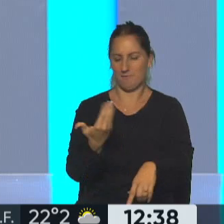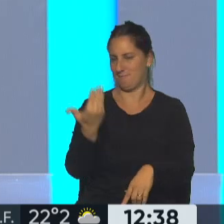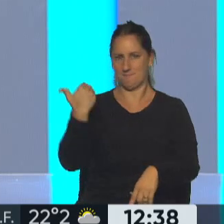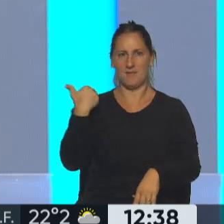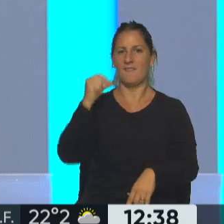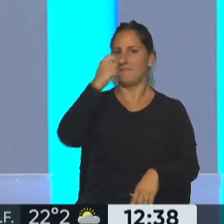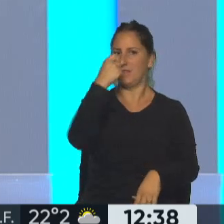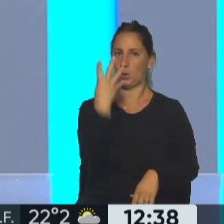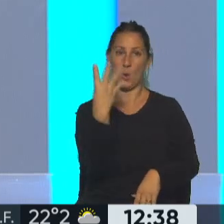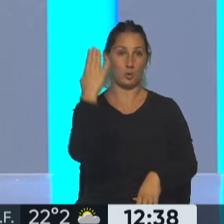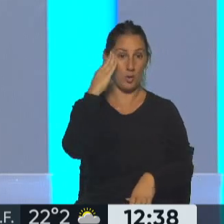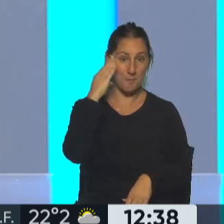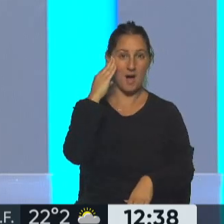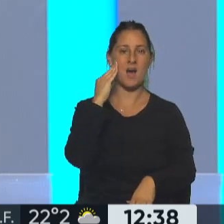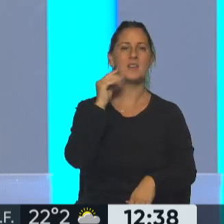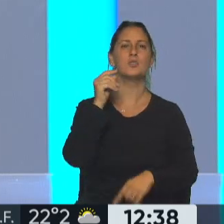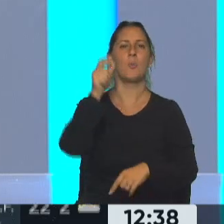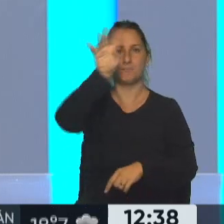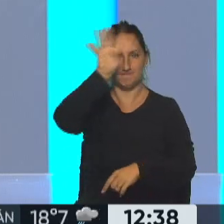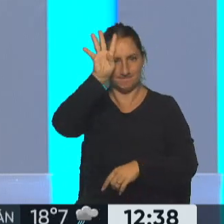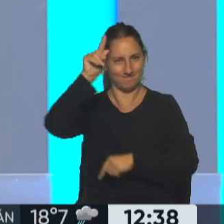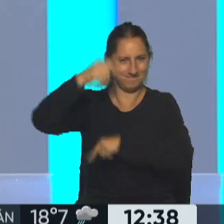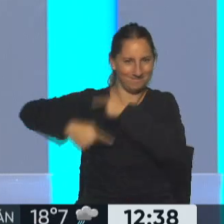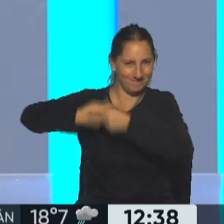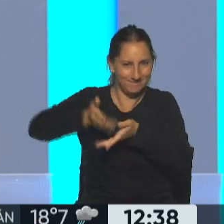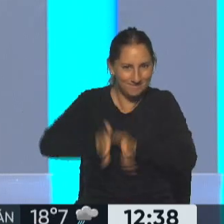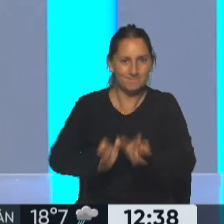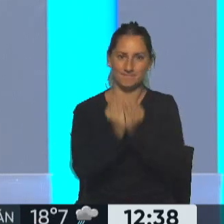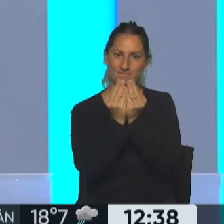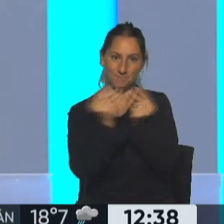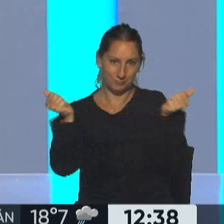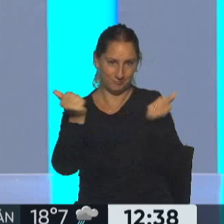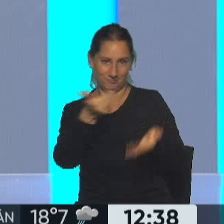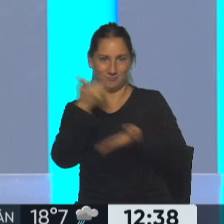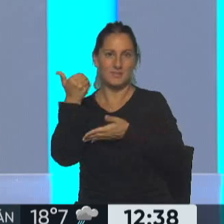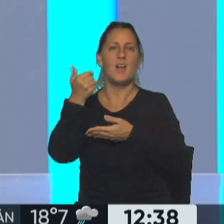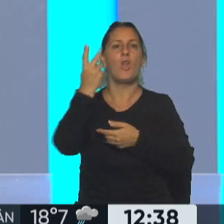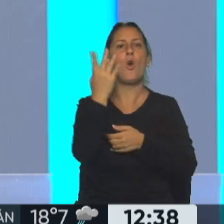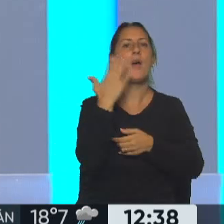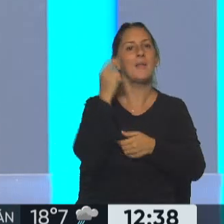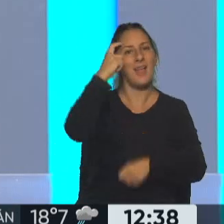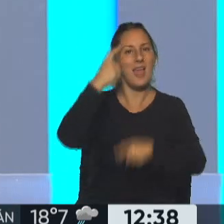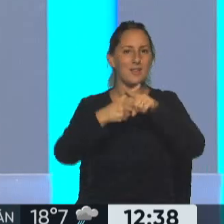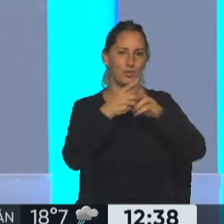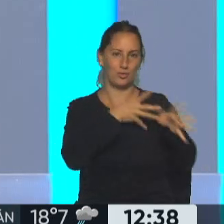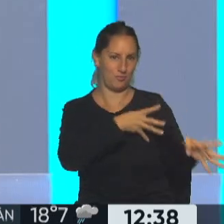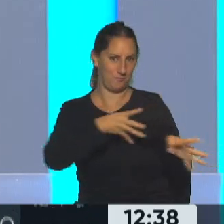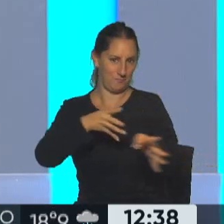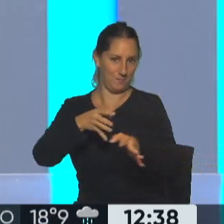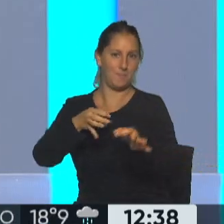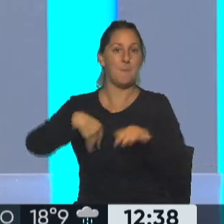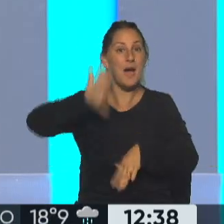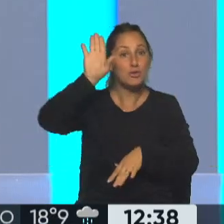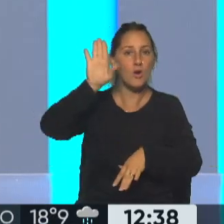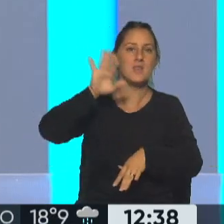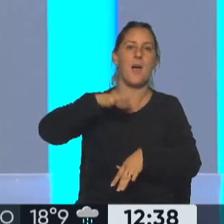no más del 24 de marzo que hubo desaparecidos indígenas Y en este caso del dos de abril también hubo excombatientes la mayoría eran de